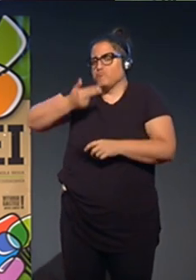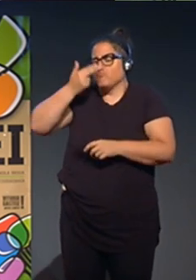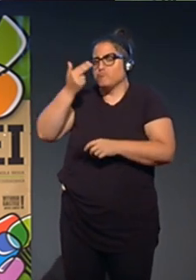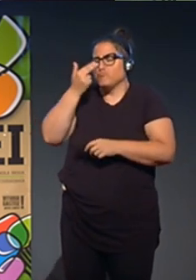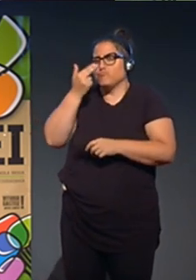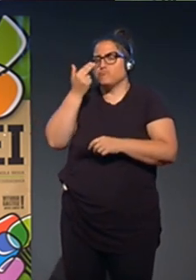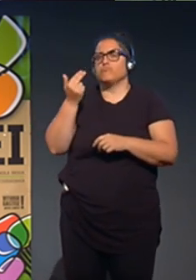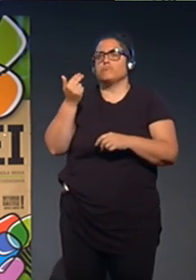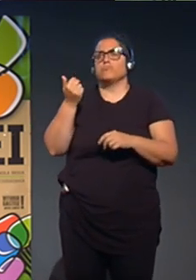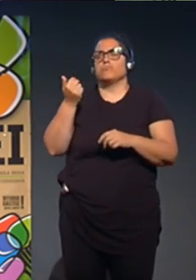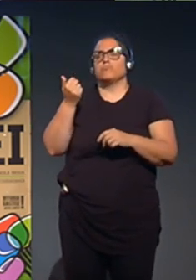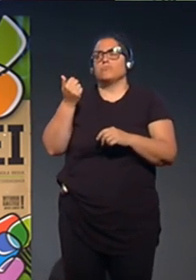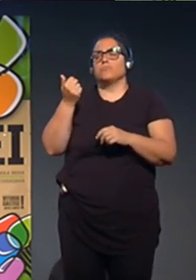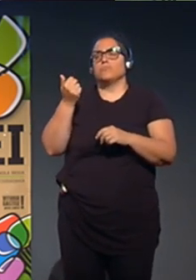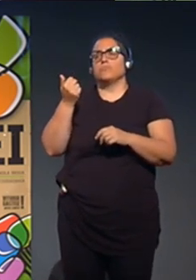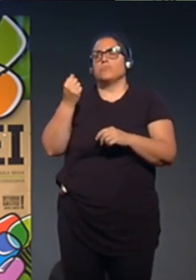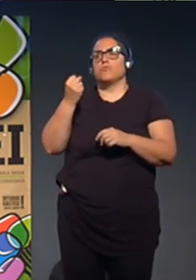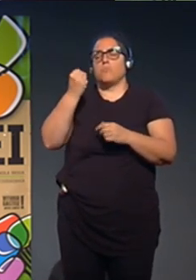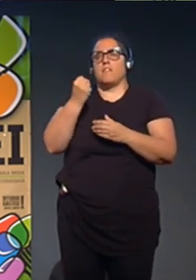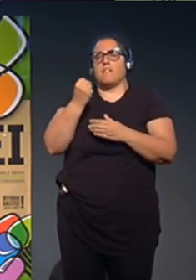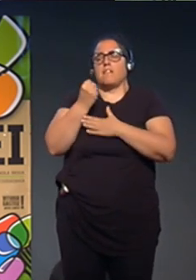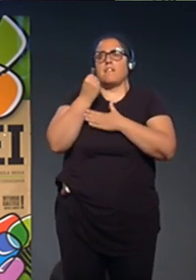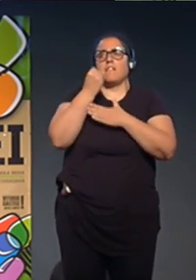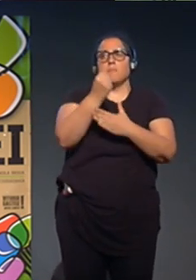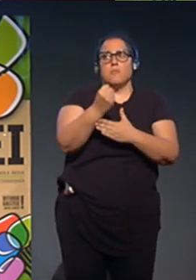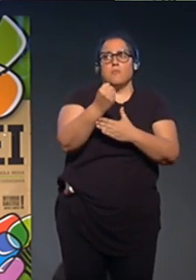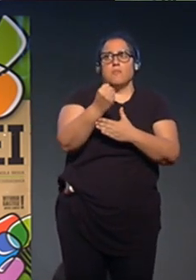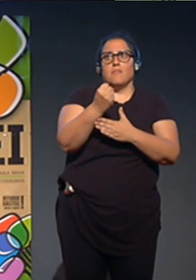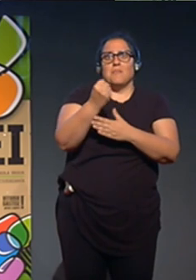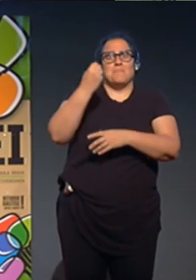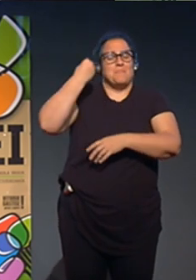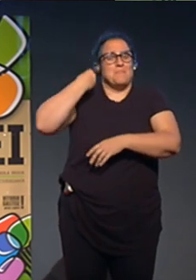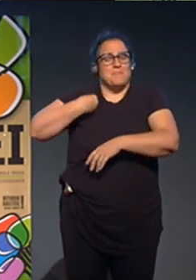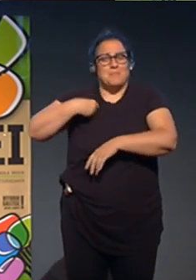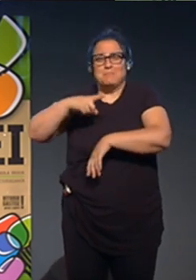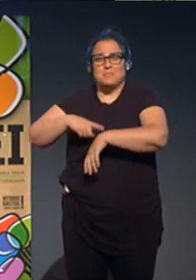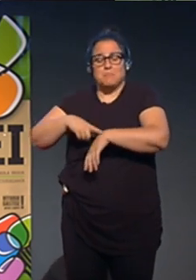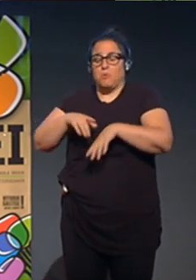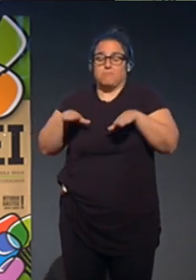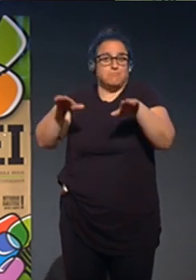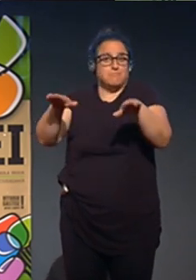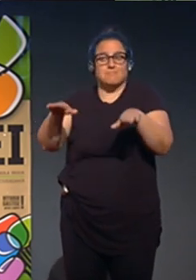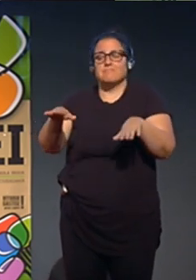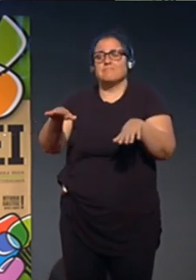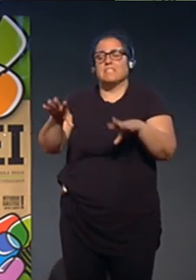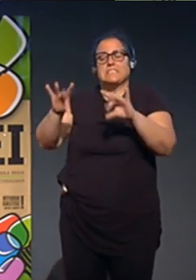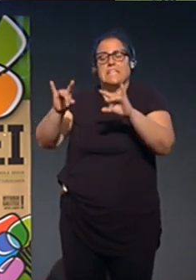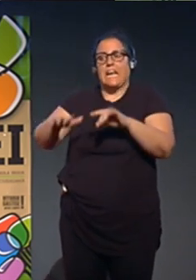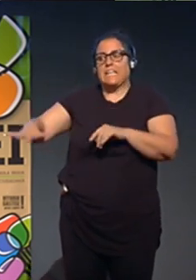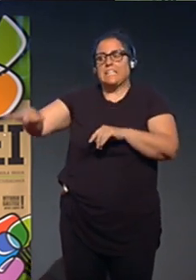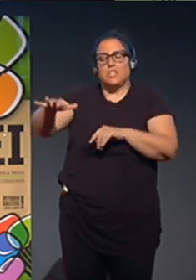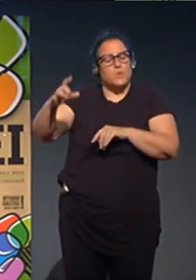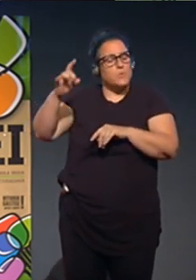eh para favorecer esa soberanía pero en esas mismas tierras o en este mismo territorio se